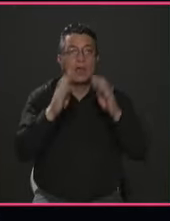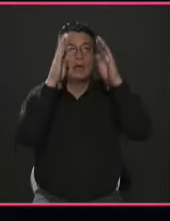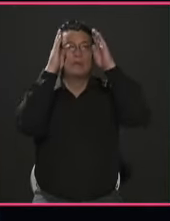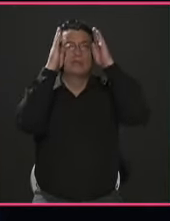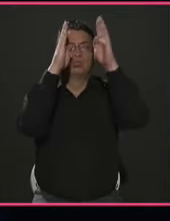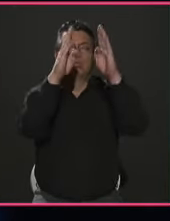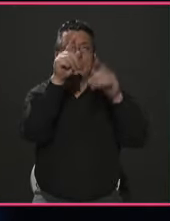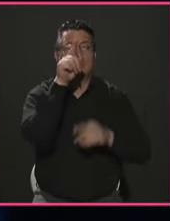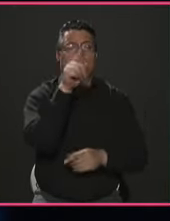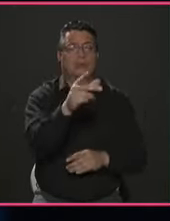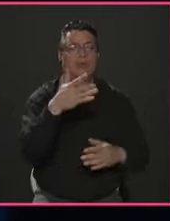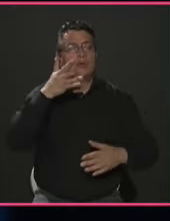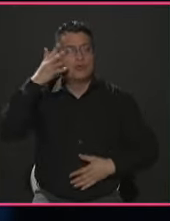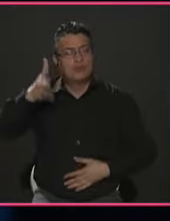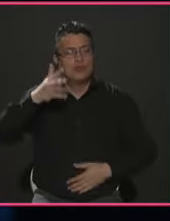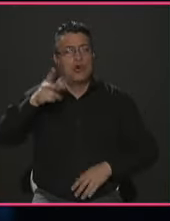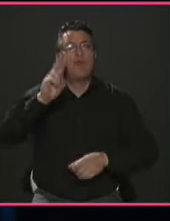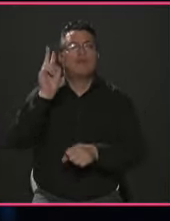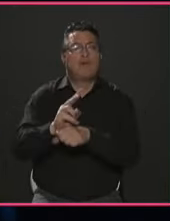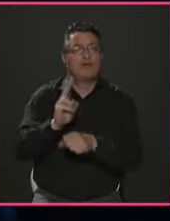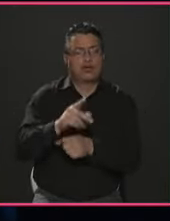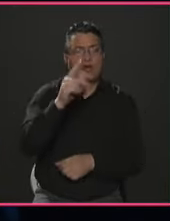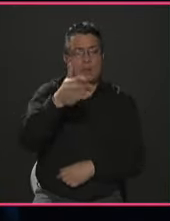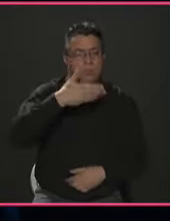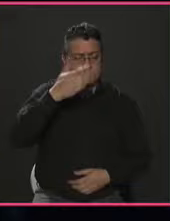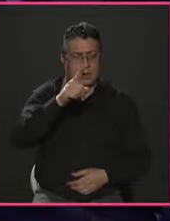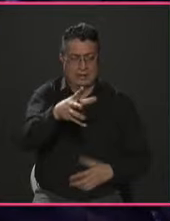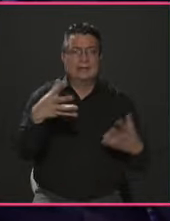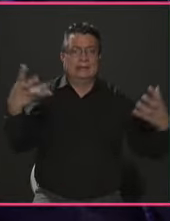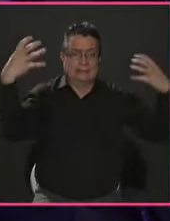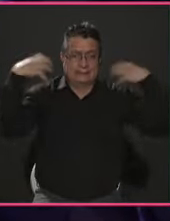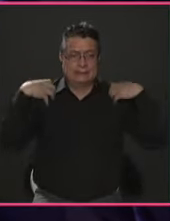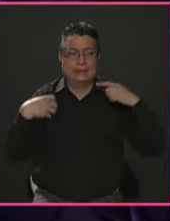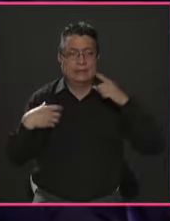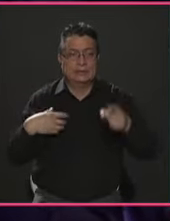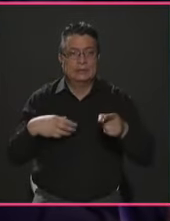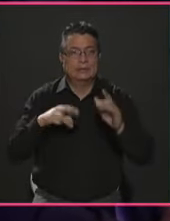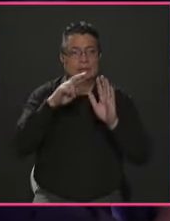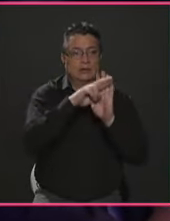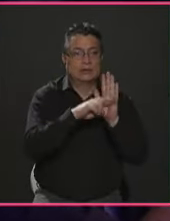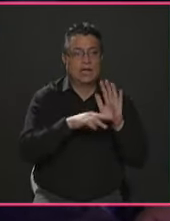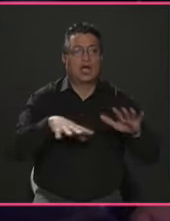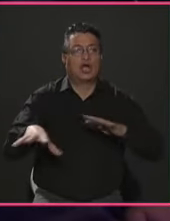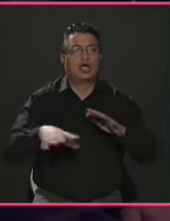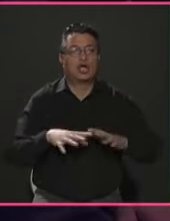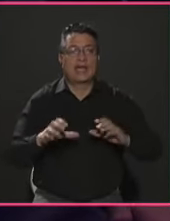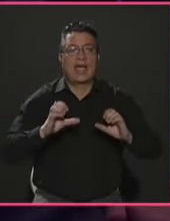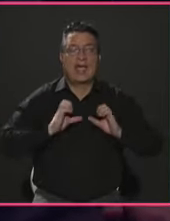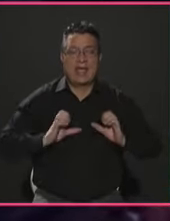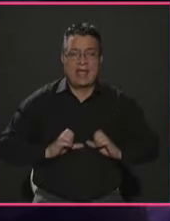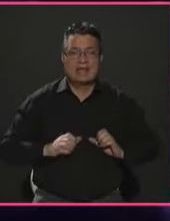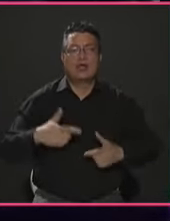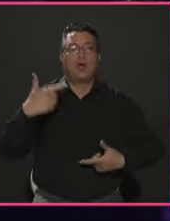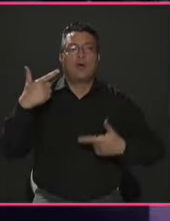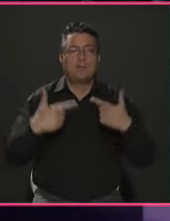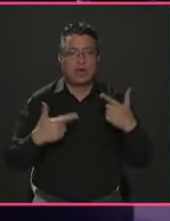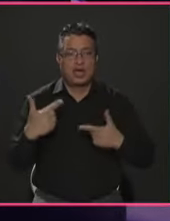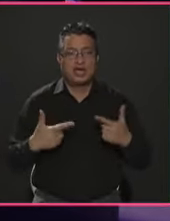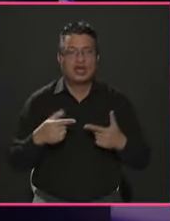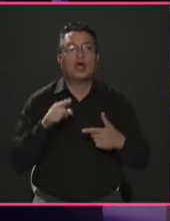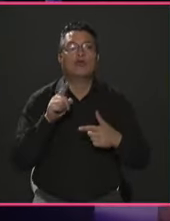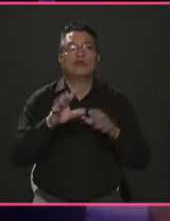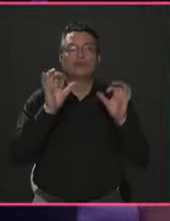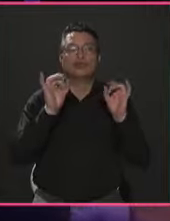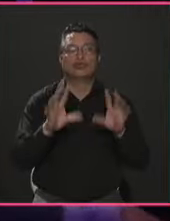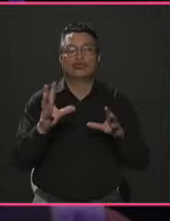su atención en los maestros y las maestras que tienen por delante regular aspectos éticos regular aspectos políticos es